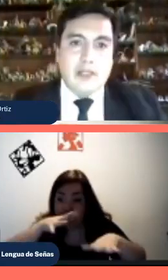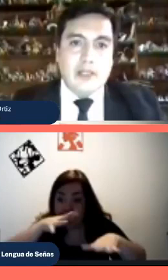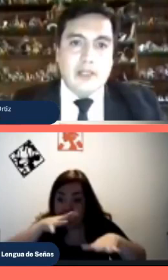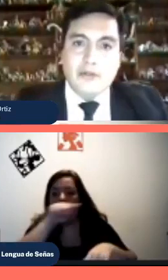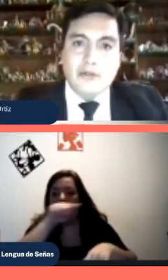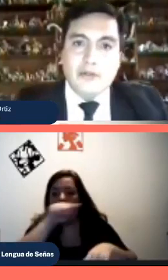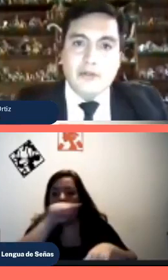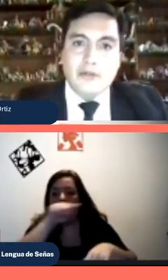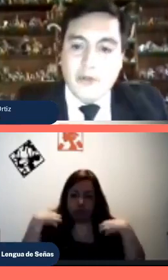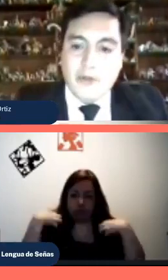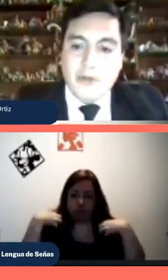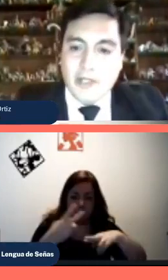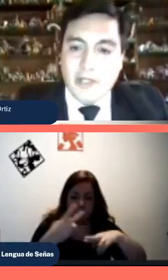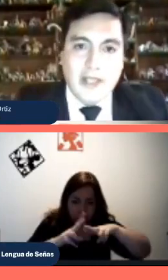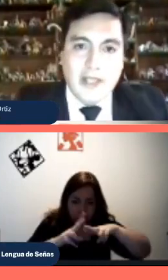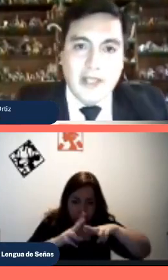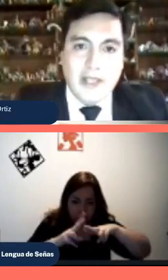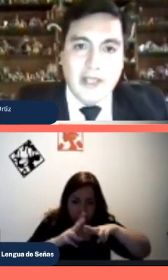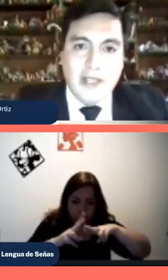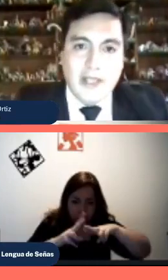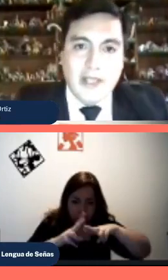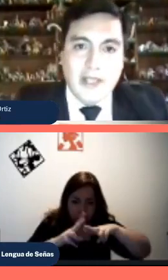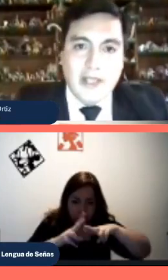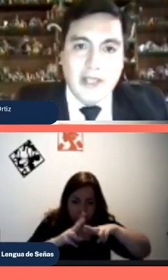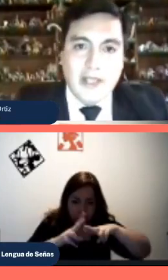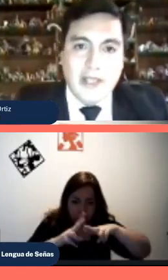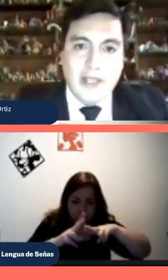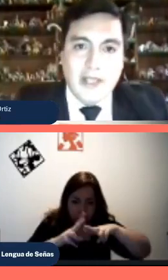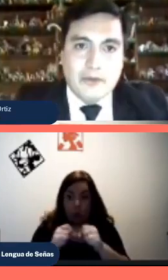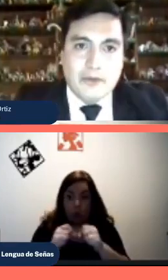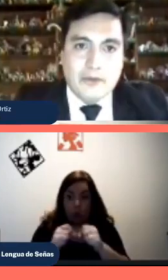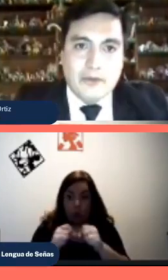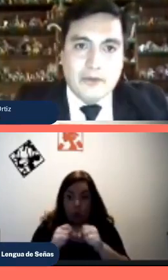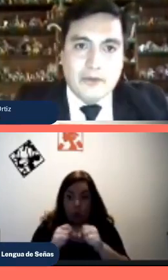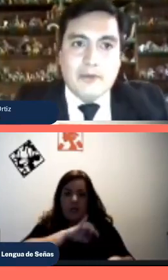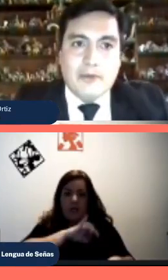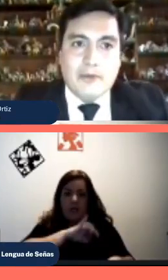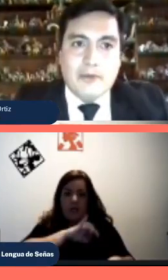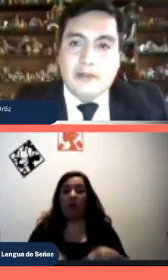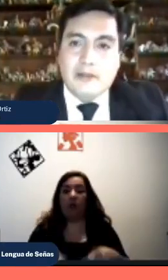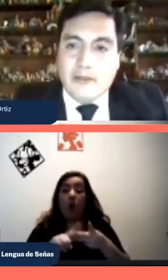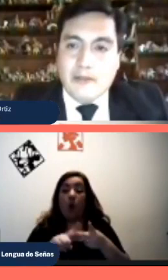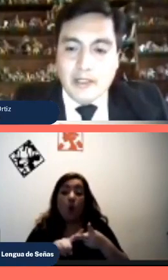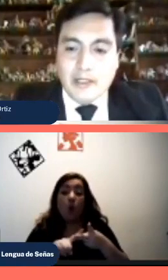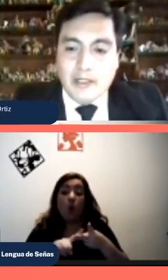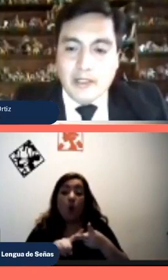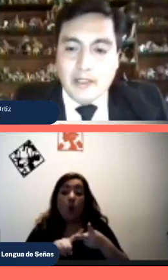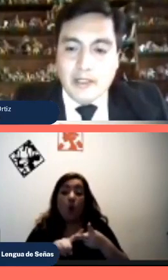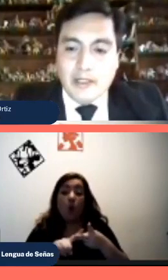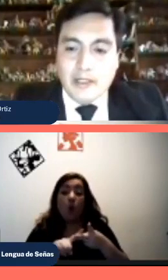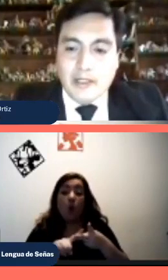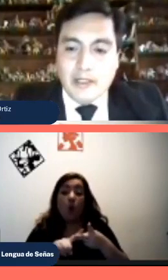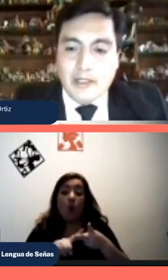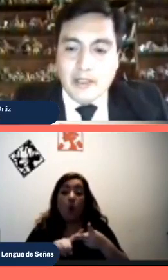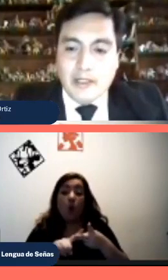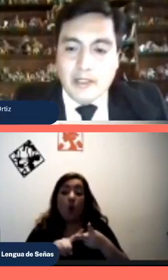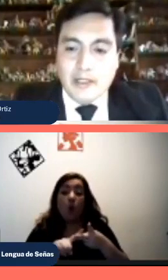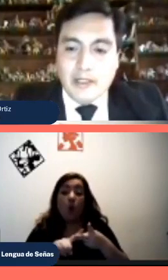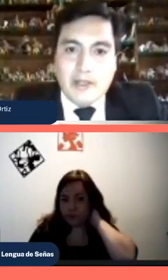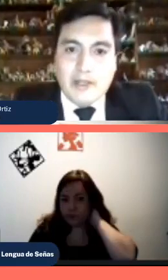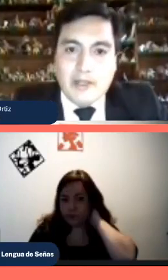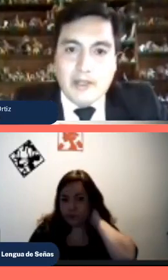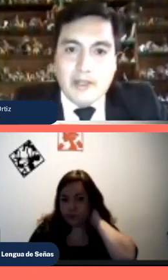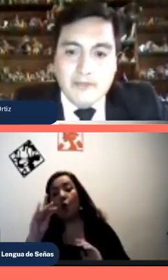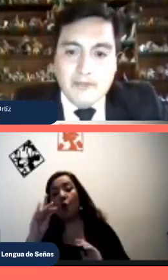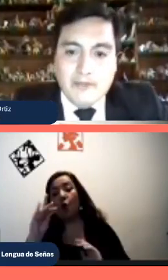dice relación con un descubrimiento acá en Chile. Otro ejemplo también destacable es don Rodolfo